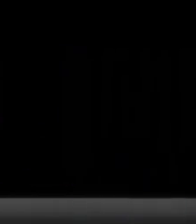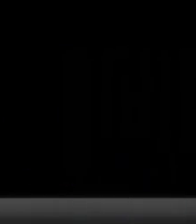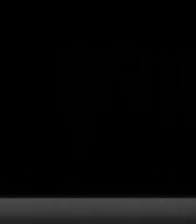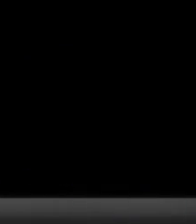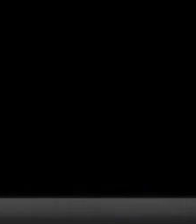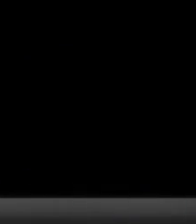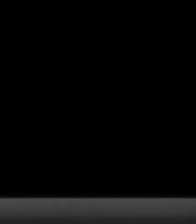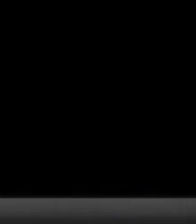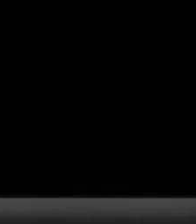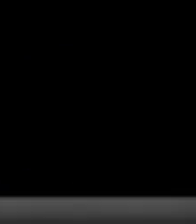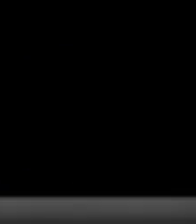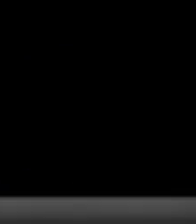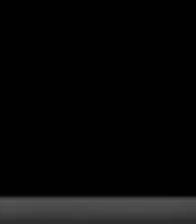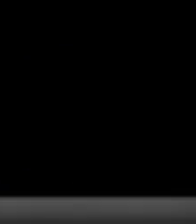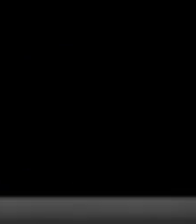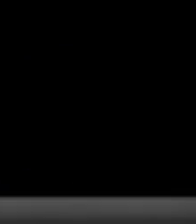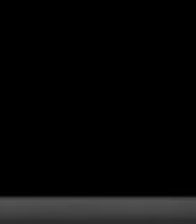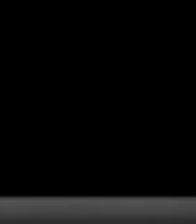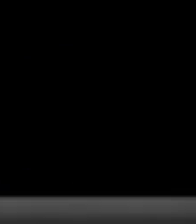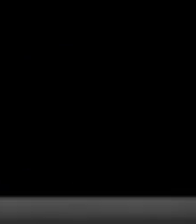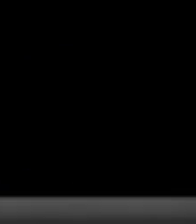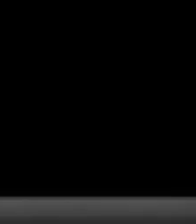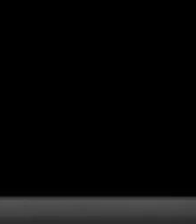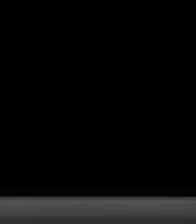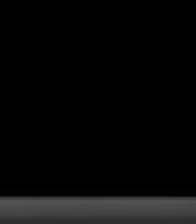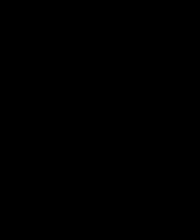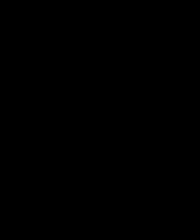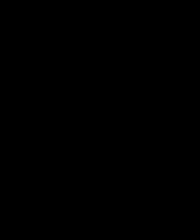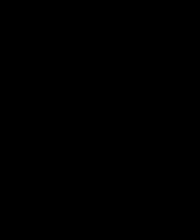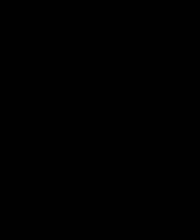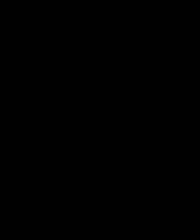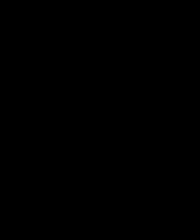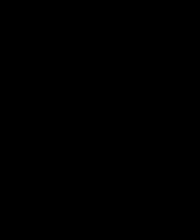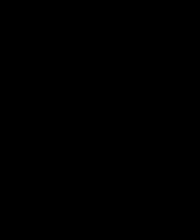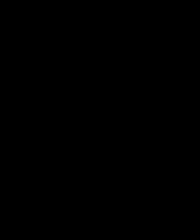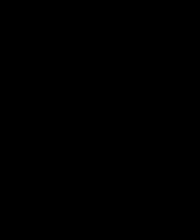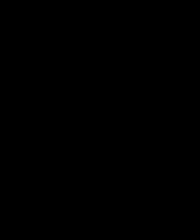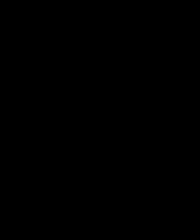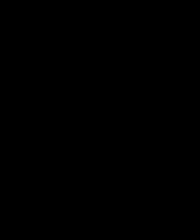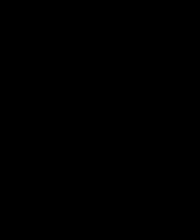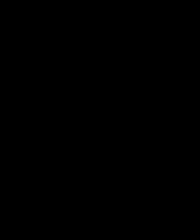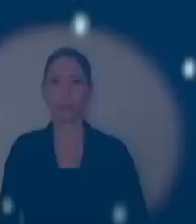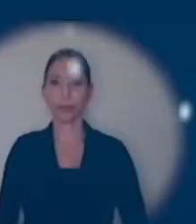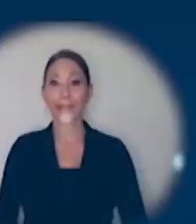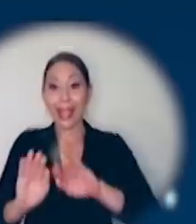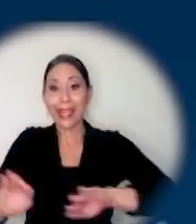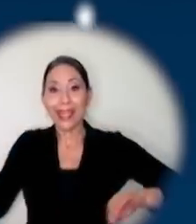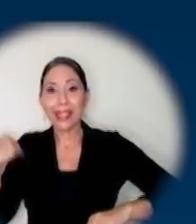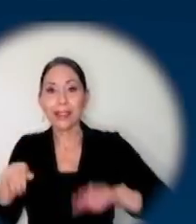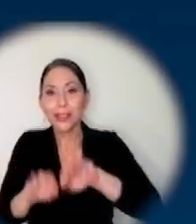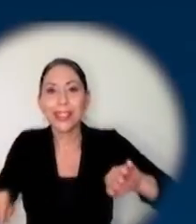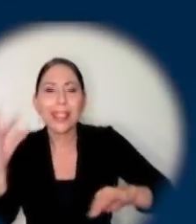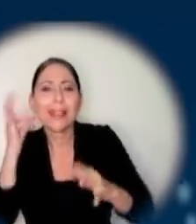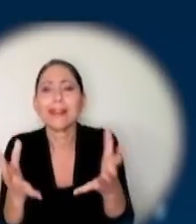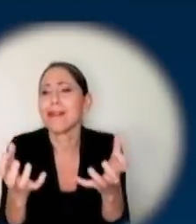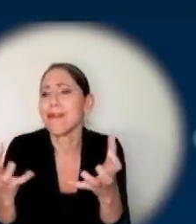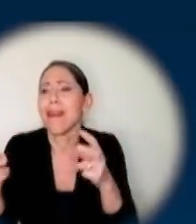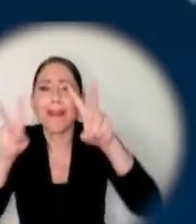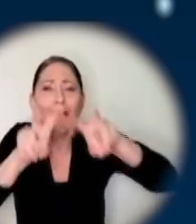sábados a las 11:30 de la mañana, en 13, Costa Rica Televisión. Los niños y niñas